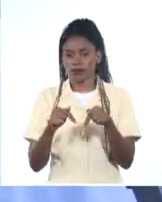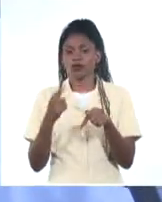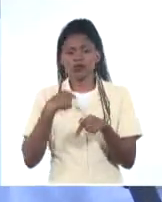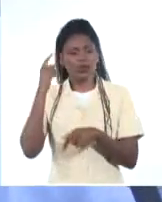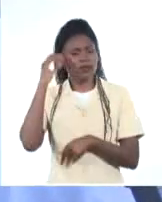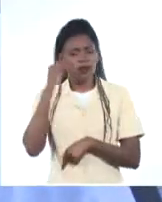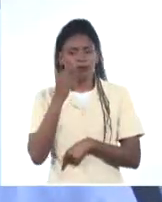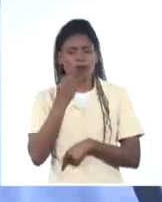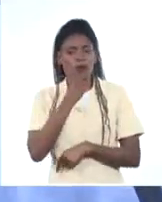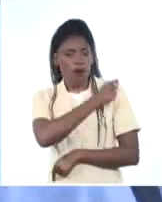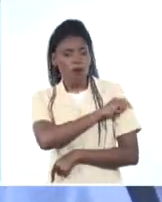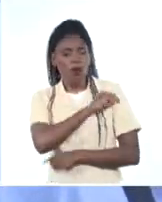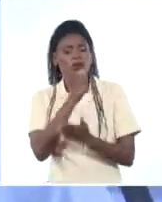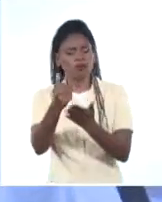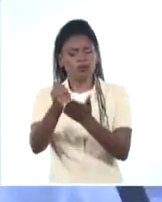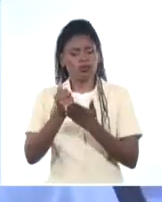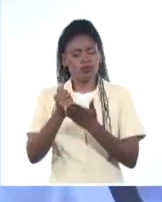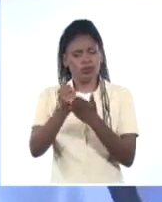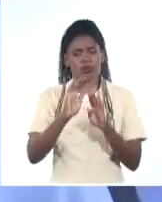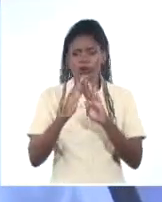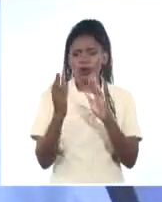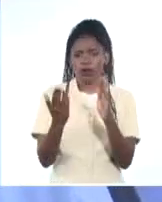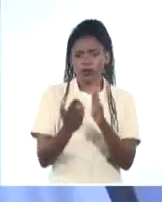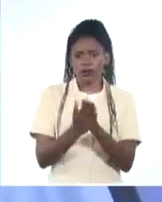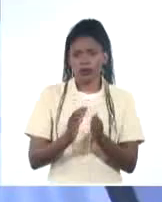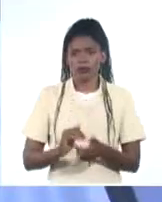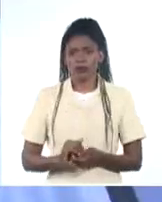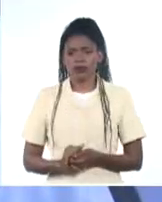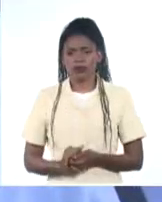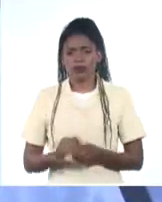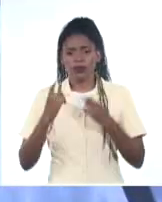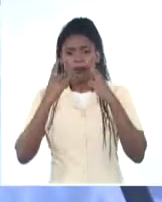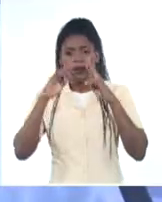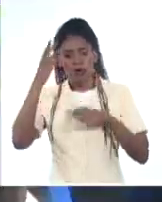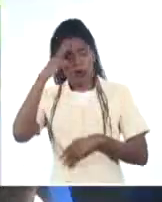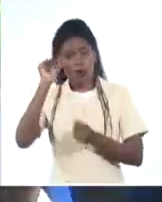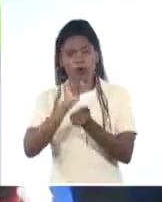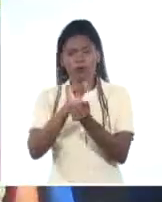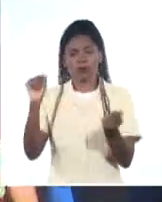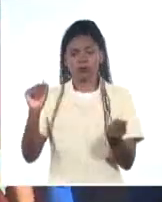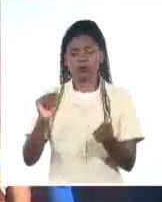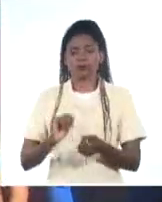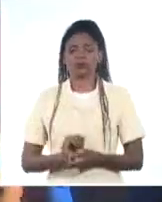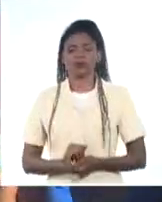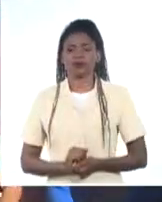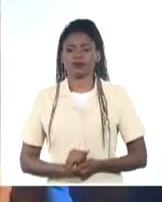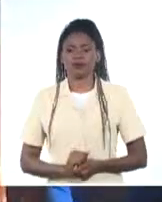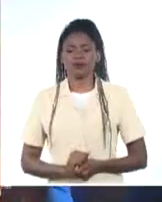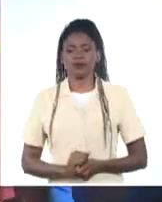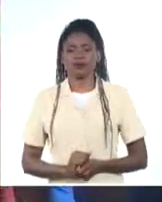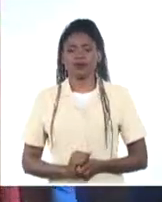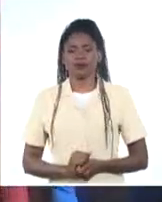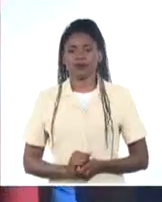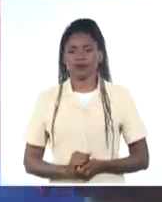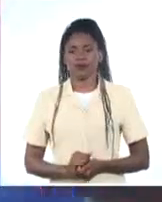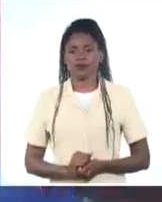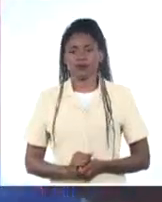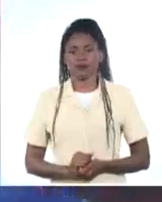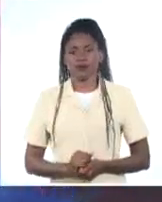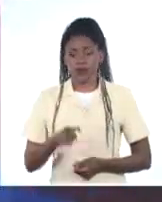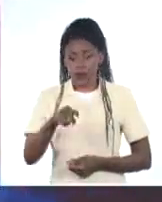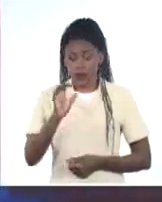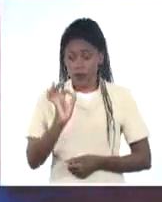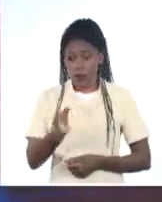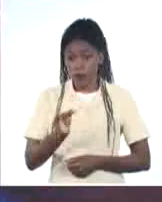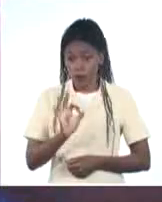apoyo entusiasta y decidido de este pueblo. ¡Que viva Cuba Libre! ¡Viva! Presentes en el periplo,